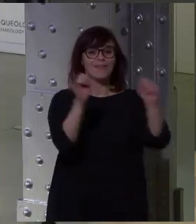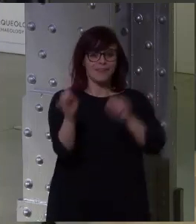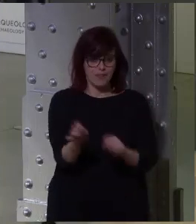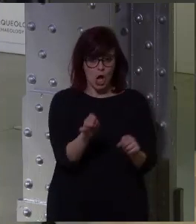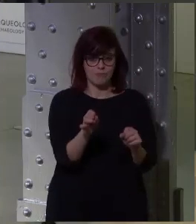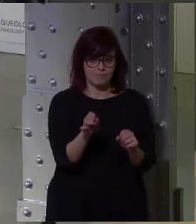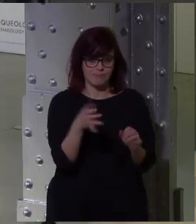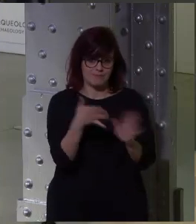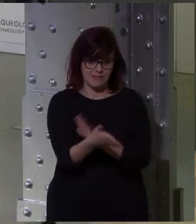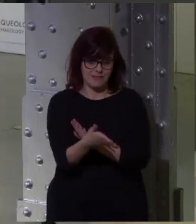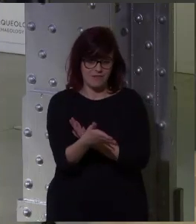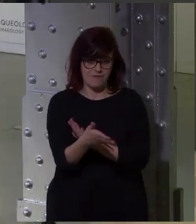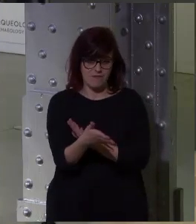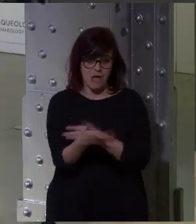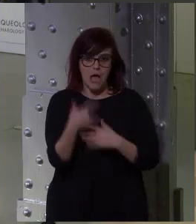una contribución